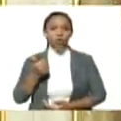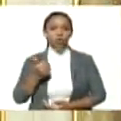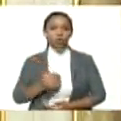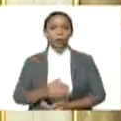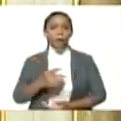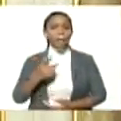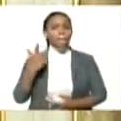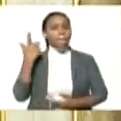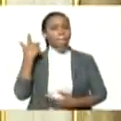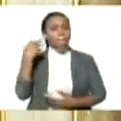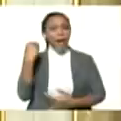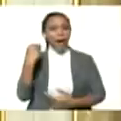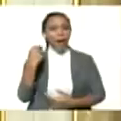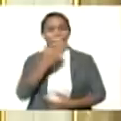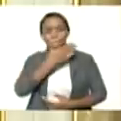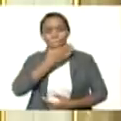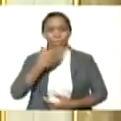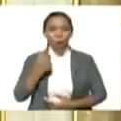para los mejores.